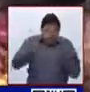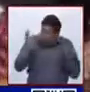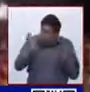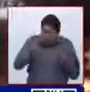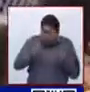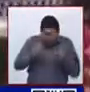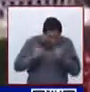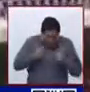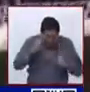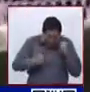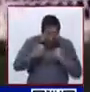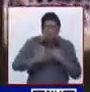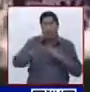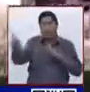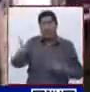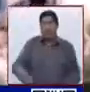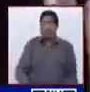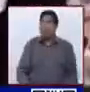aulas.